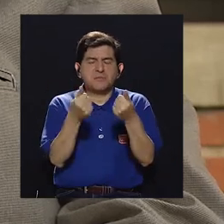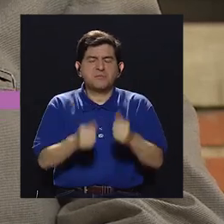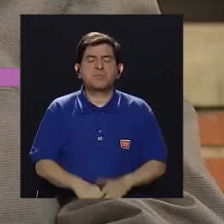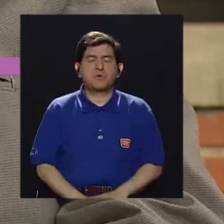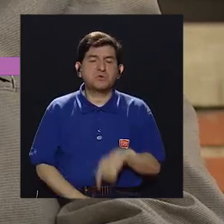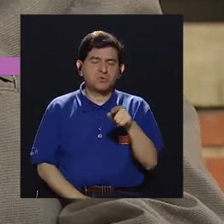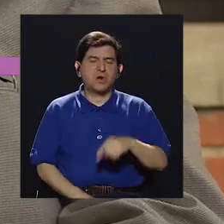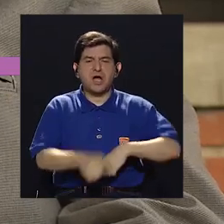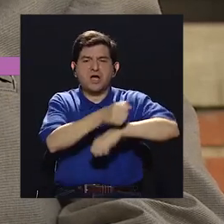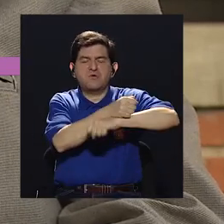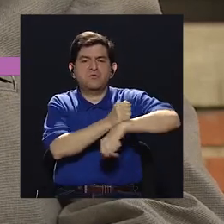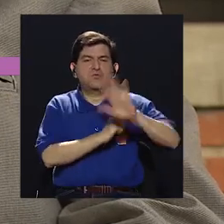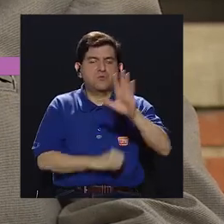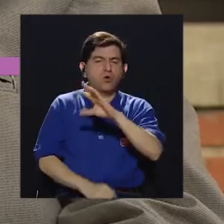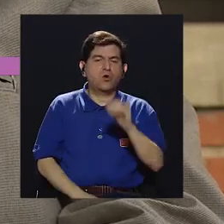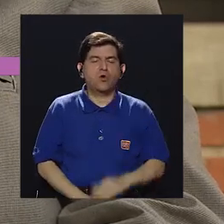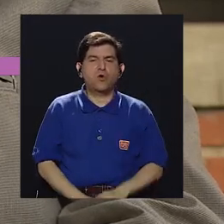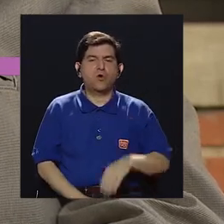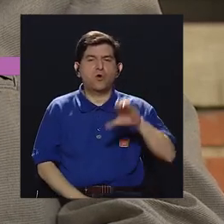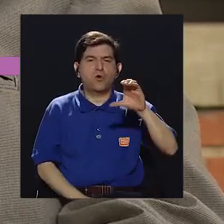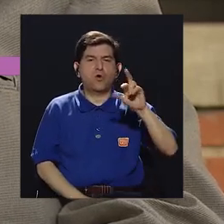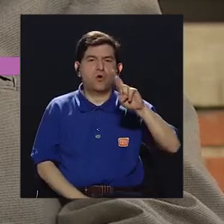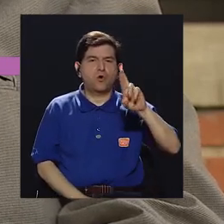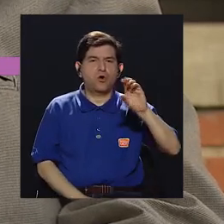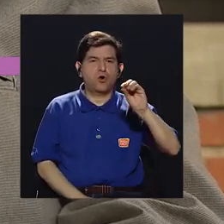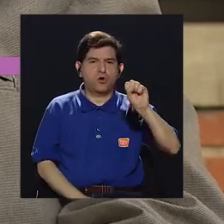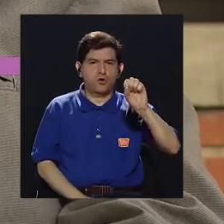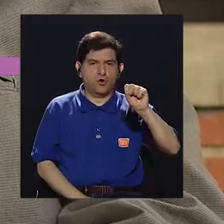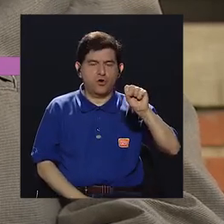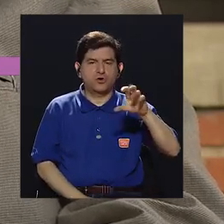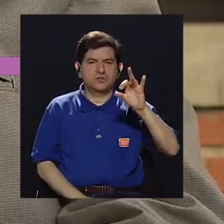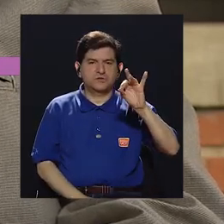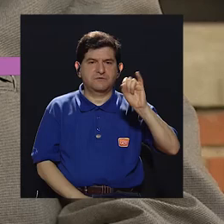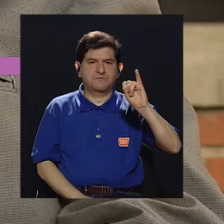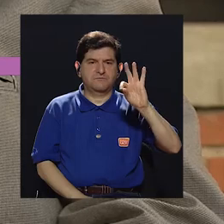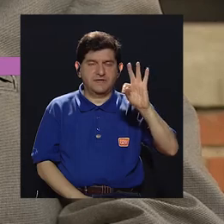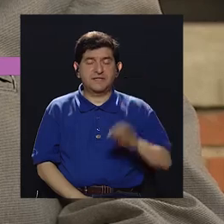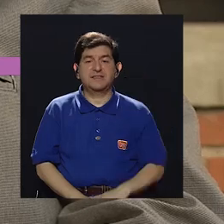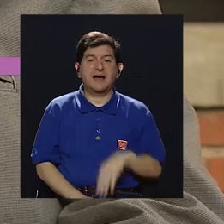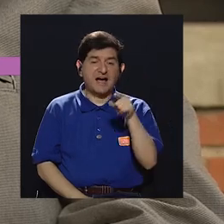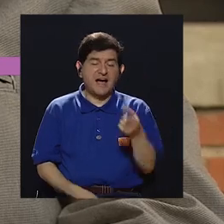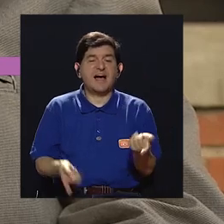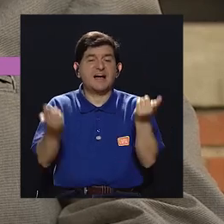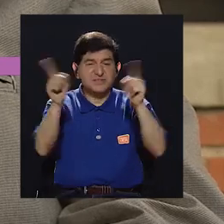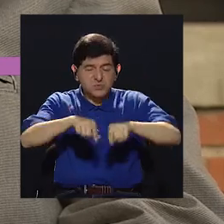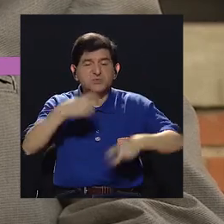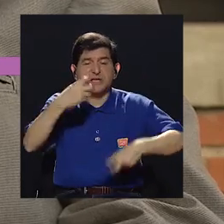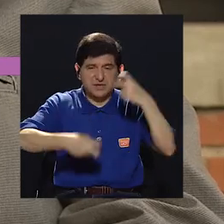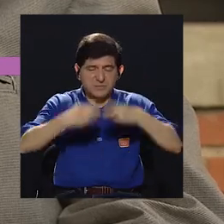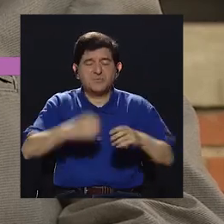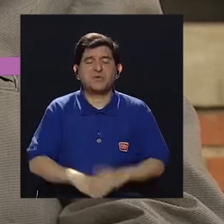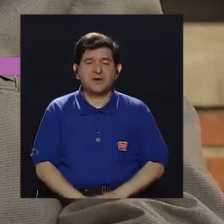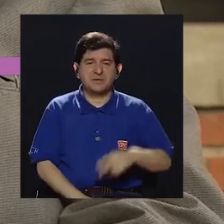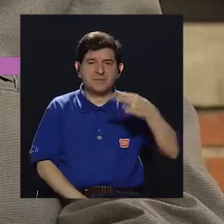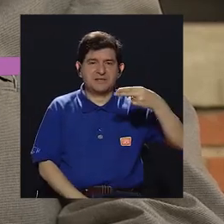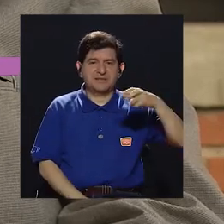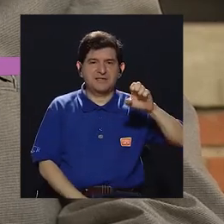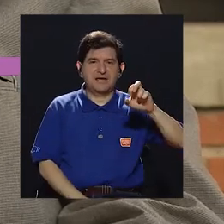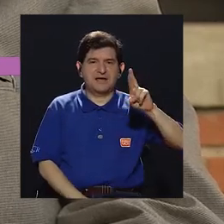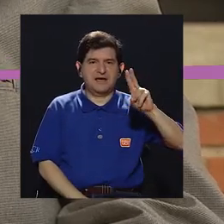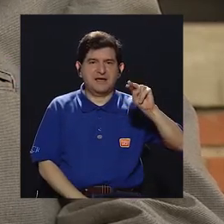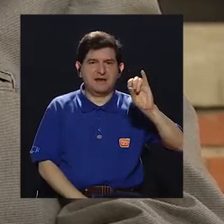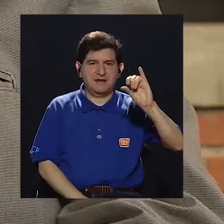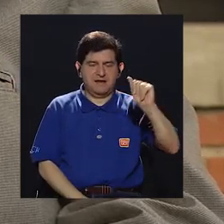hacer crossfit una vez por semana y nunca hacemos, entonces sí es frecuente ver, por ejemplo, hernias de disco por esfuerzos inadecuados, podemos